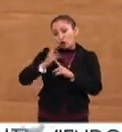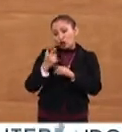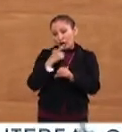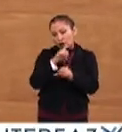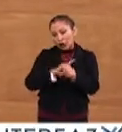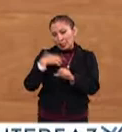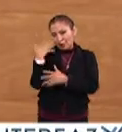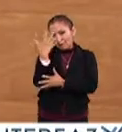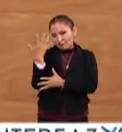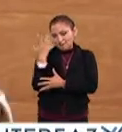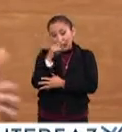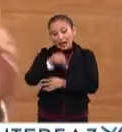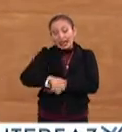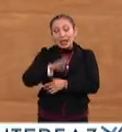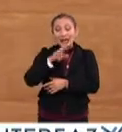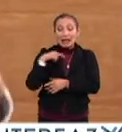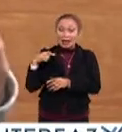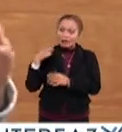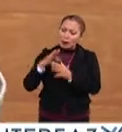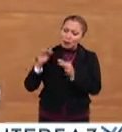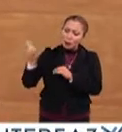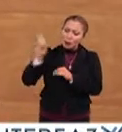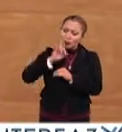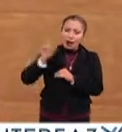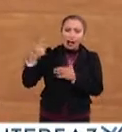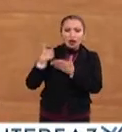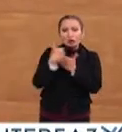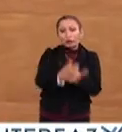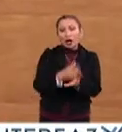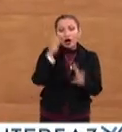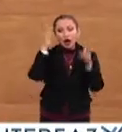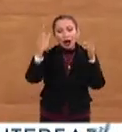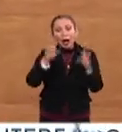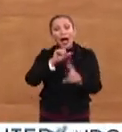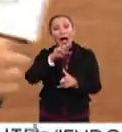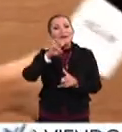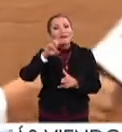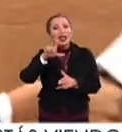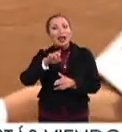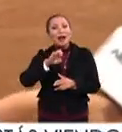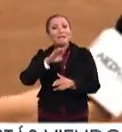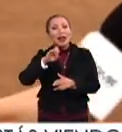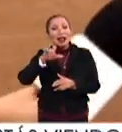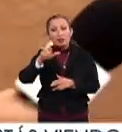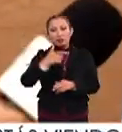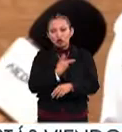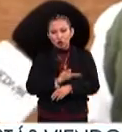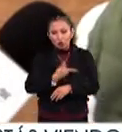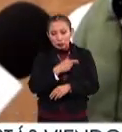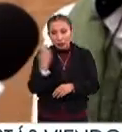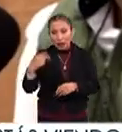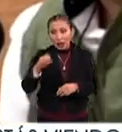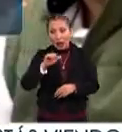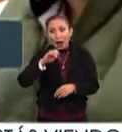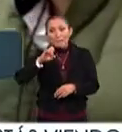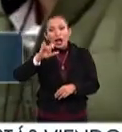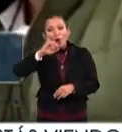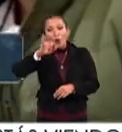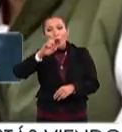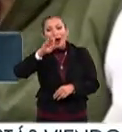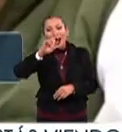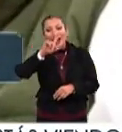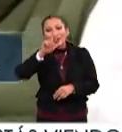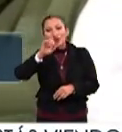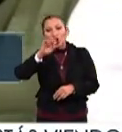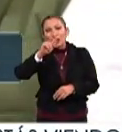Aquí a mi lado está Abel, que nos va a explicar esta colaboración. Hola Abel, ¿cómo estás? ¿Qué tal? Mucho gusto. Mi nombre es Abel Juárez